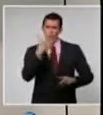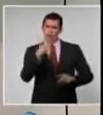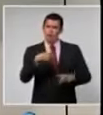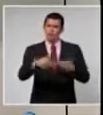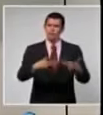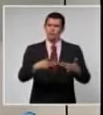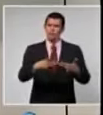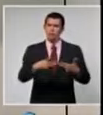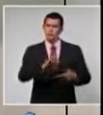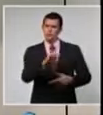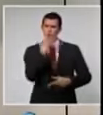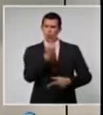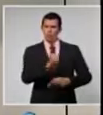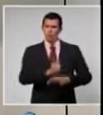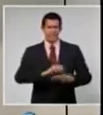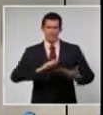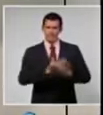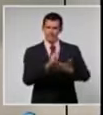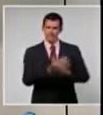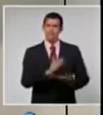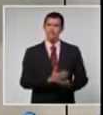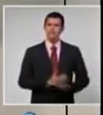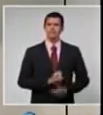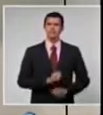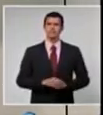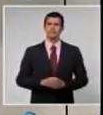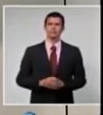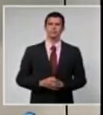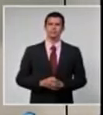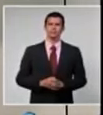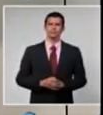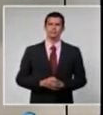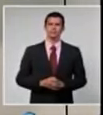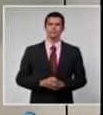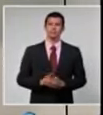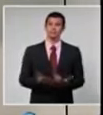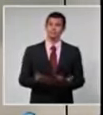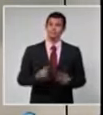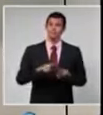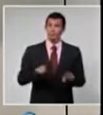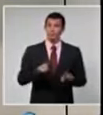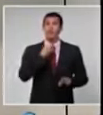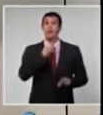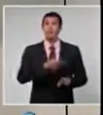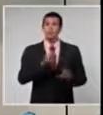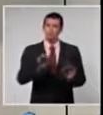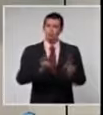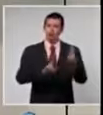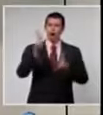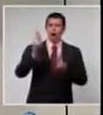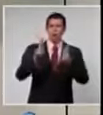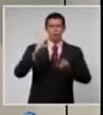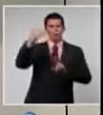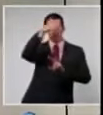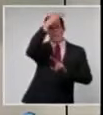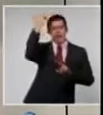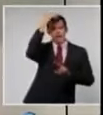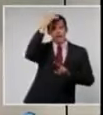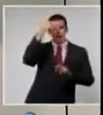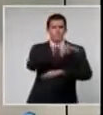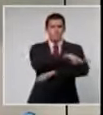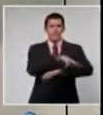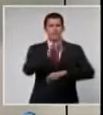retirado unilateralmente Estados Unidos del acuerdo, su salida vino acompañada de sanciones para llevar contra la pared a Irán. Todo